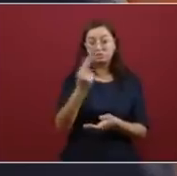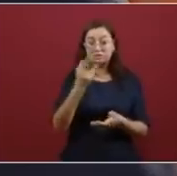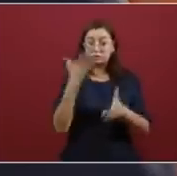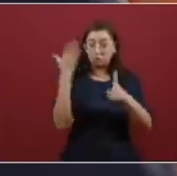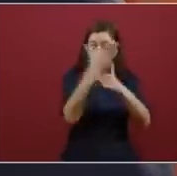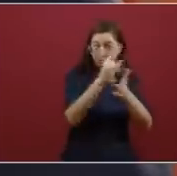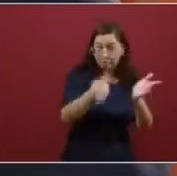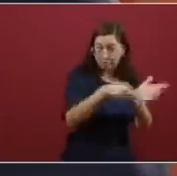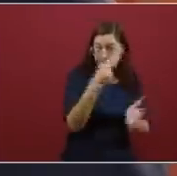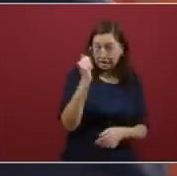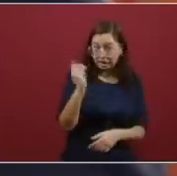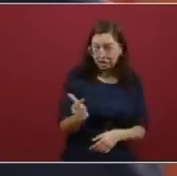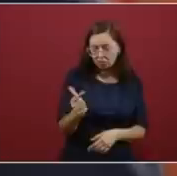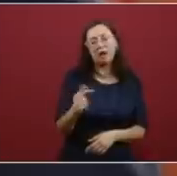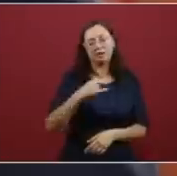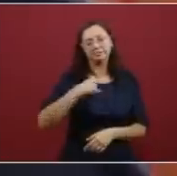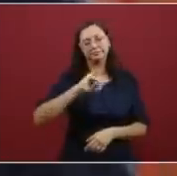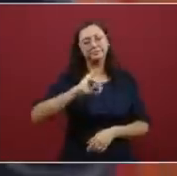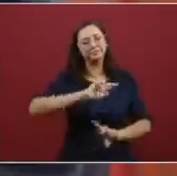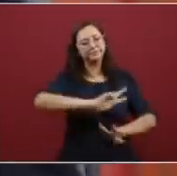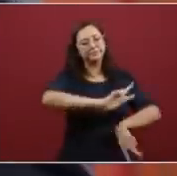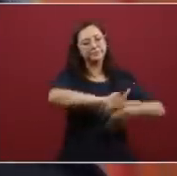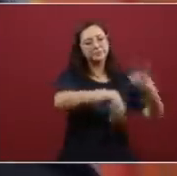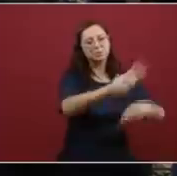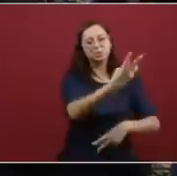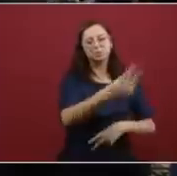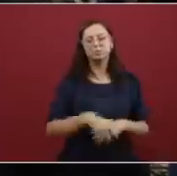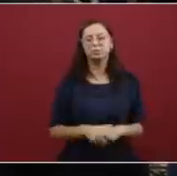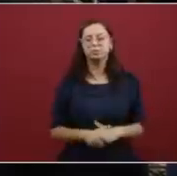sí, lo haría.